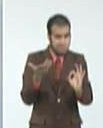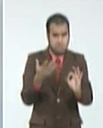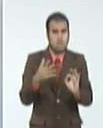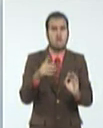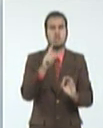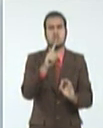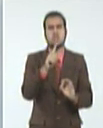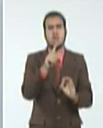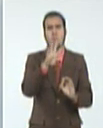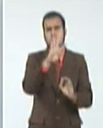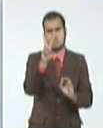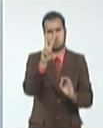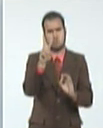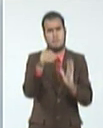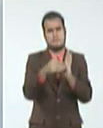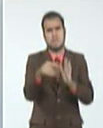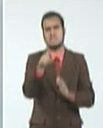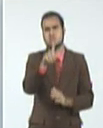de ellos,